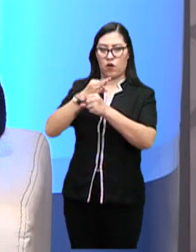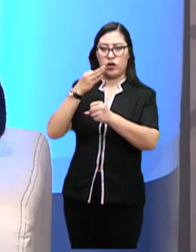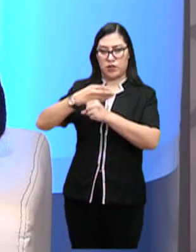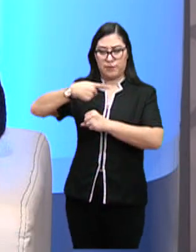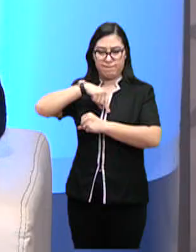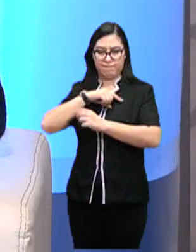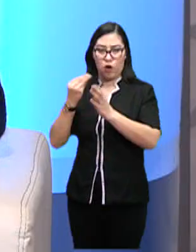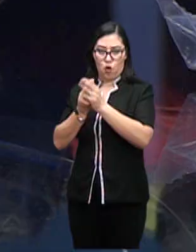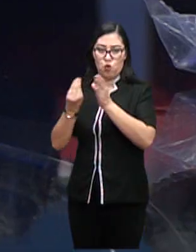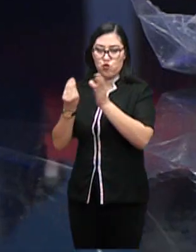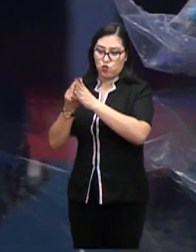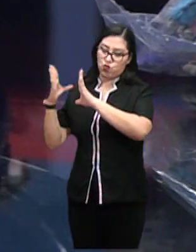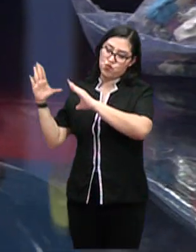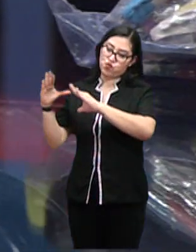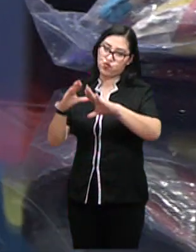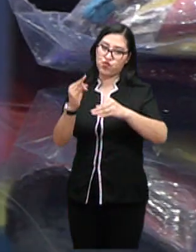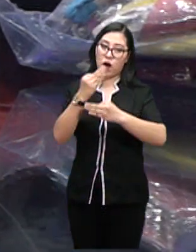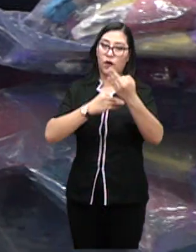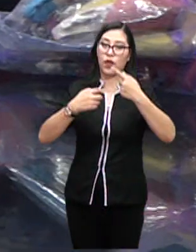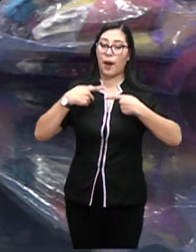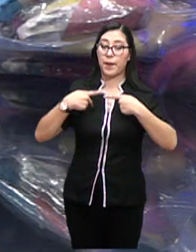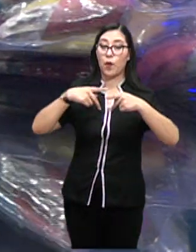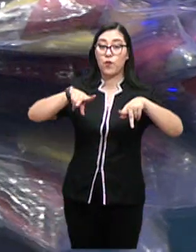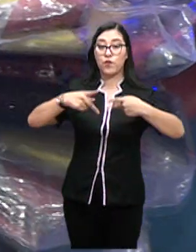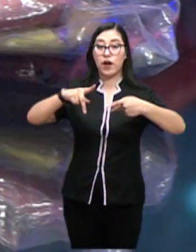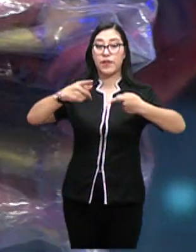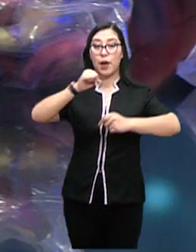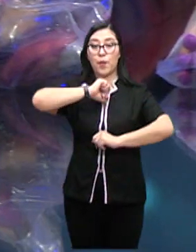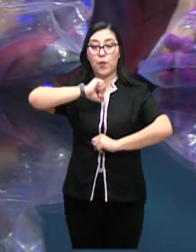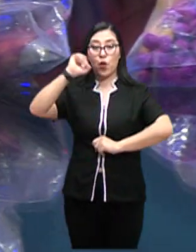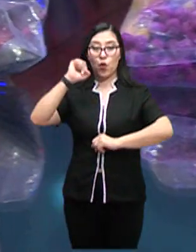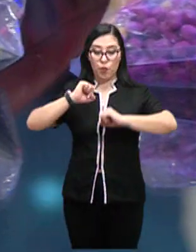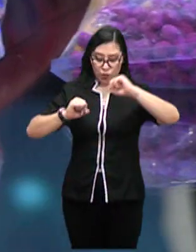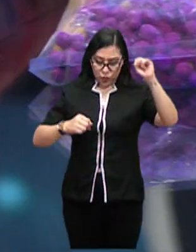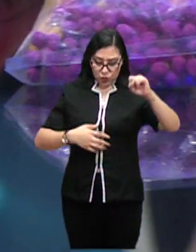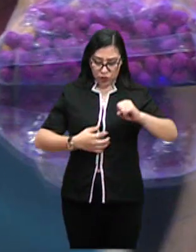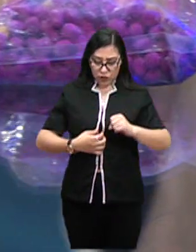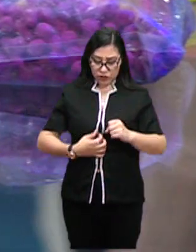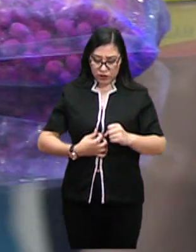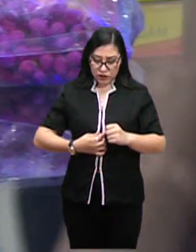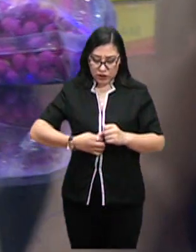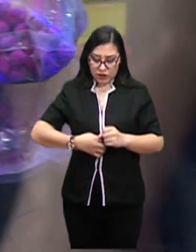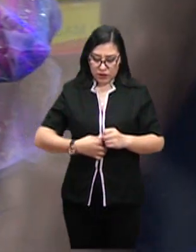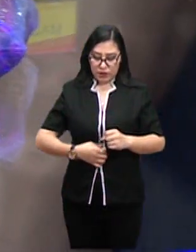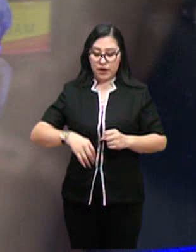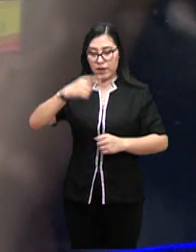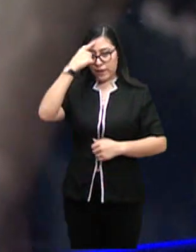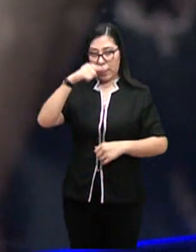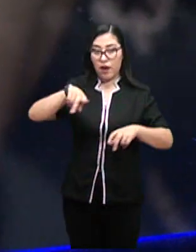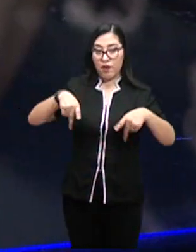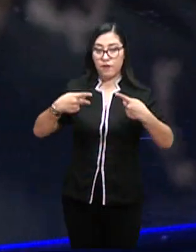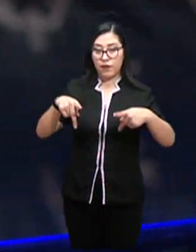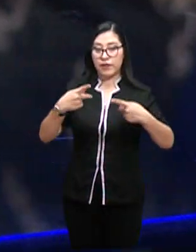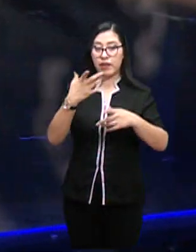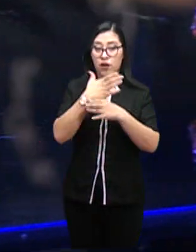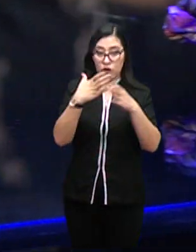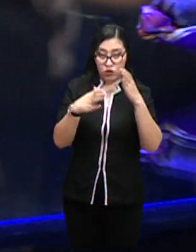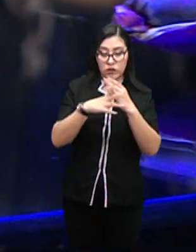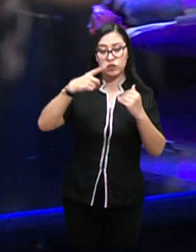capacitación a los comerciantes que se dedican en esta temporada a vender este tipo de